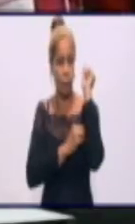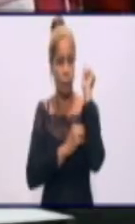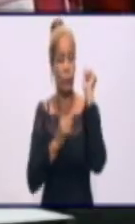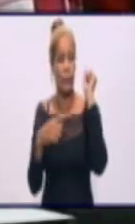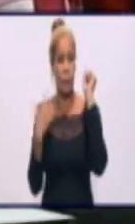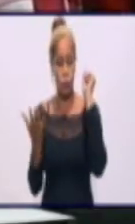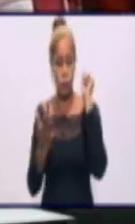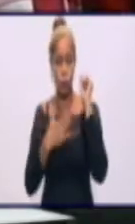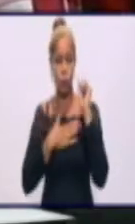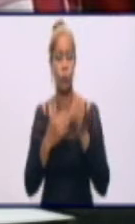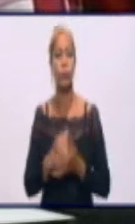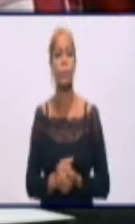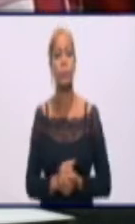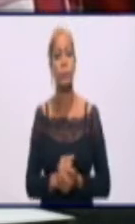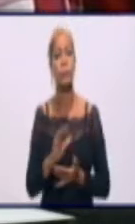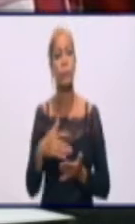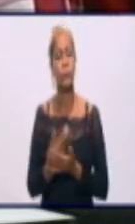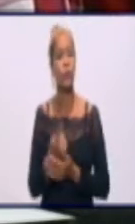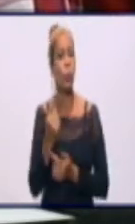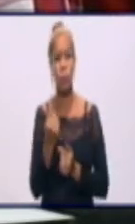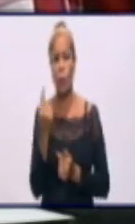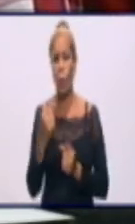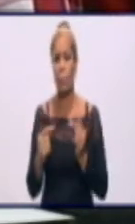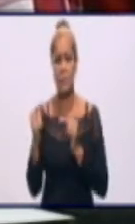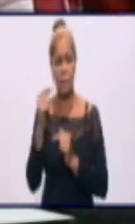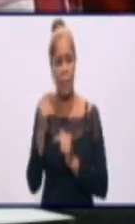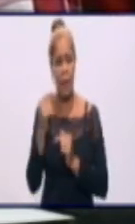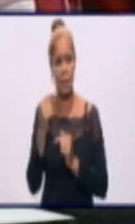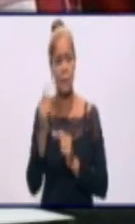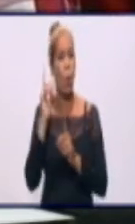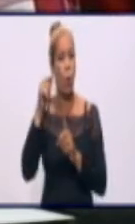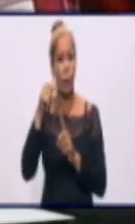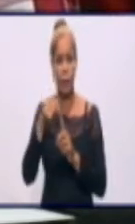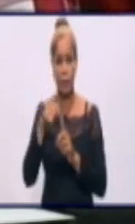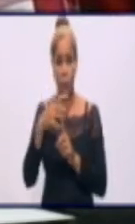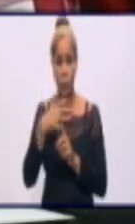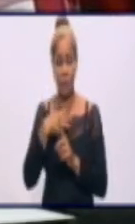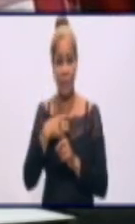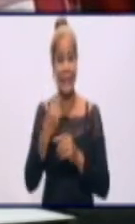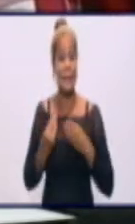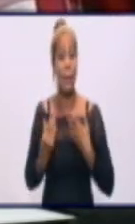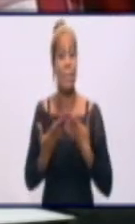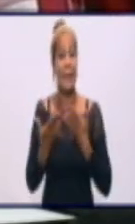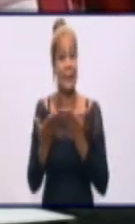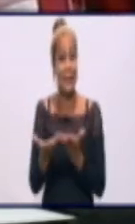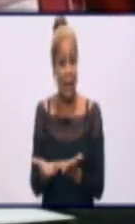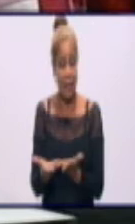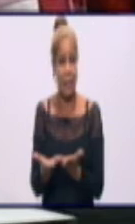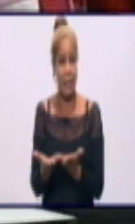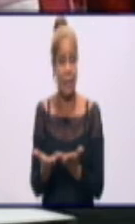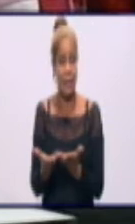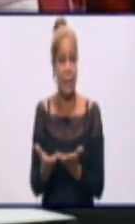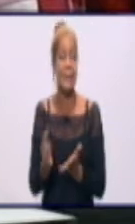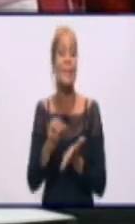principales objetivos que tiene el instituto, y que es brindarle servicio a la población,